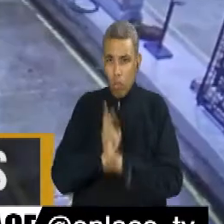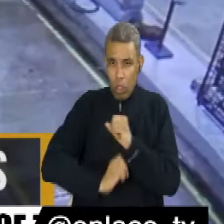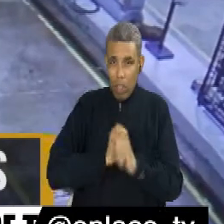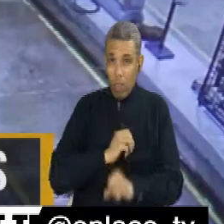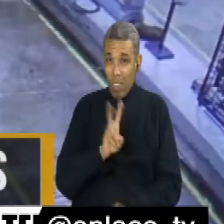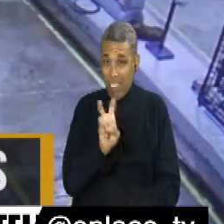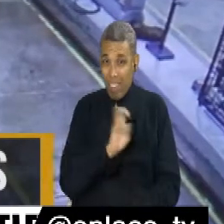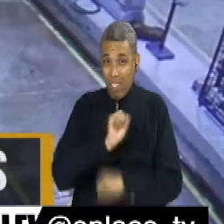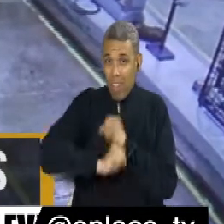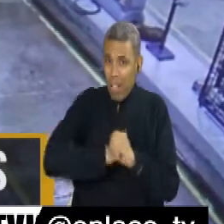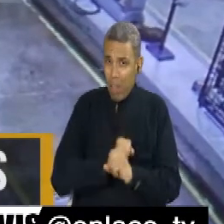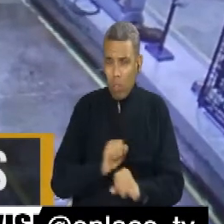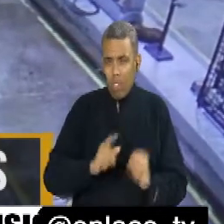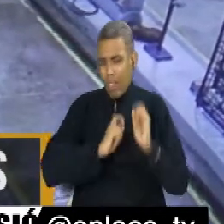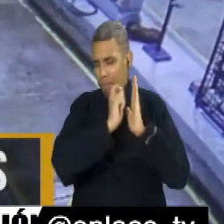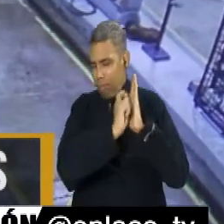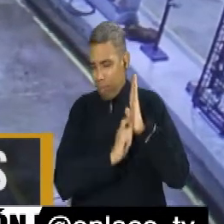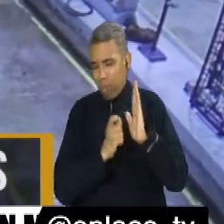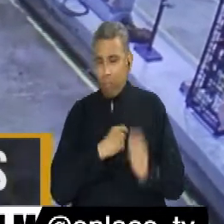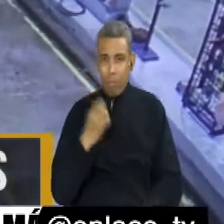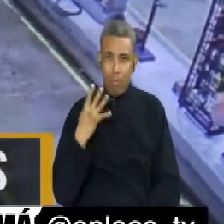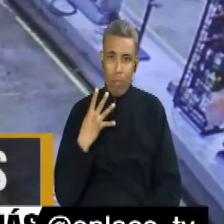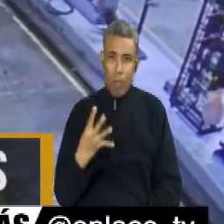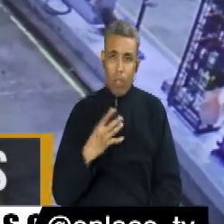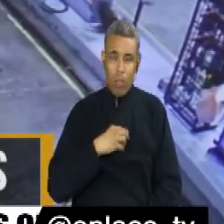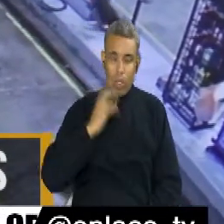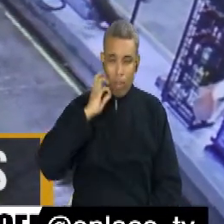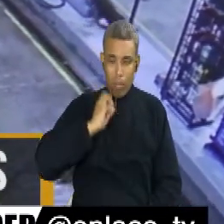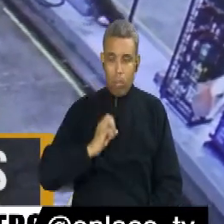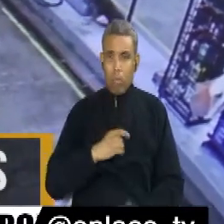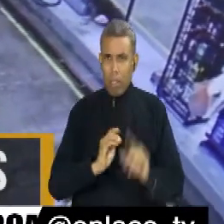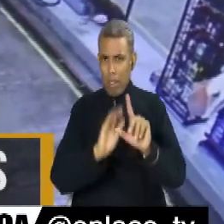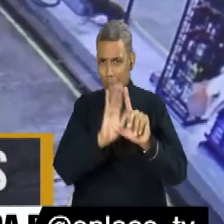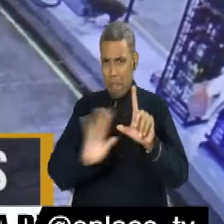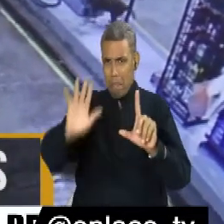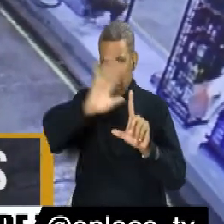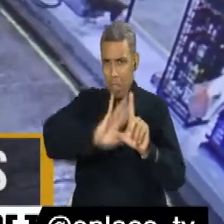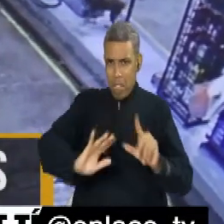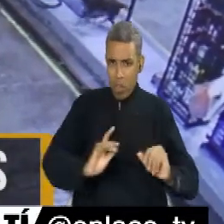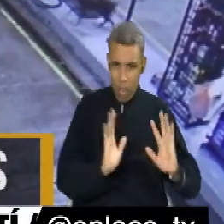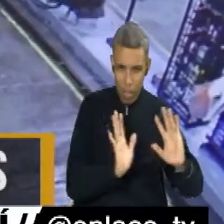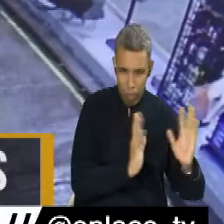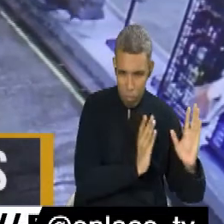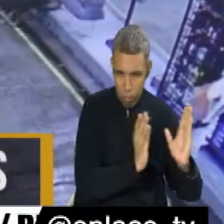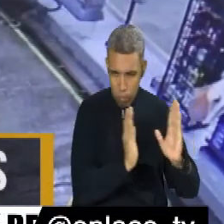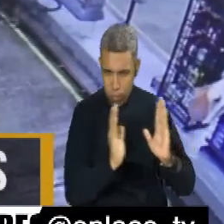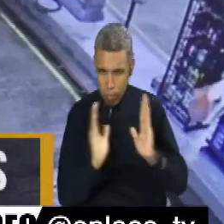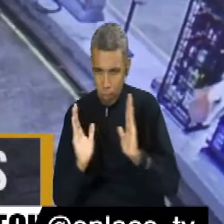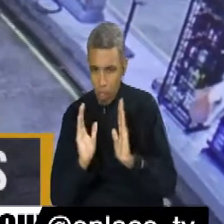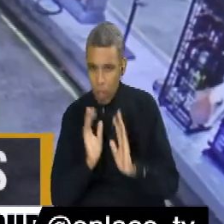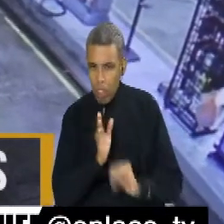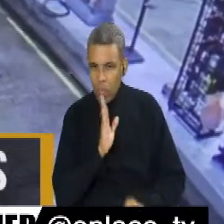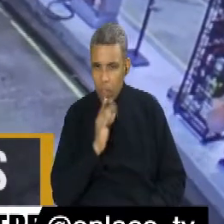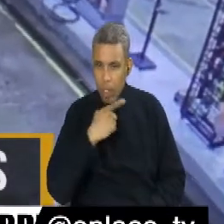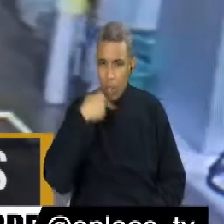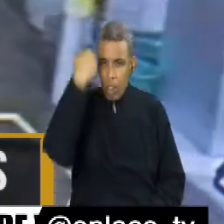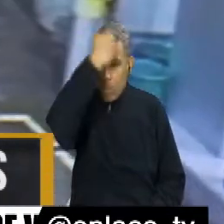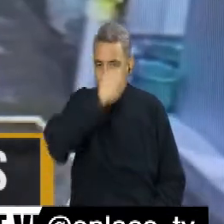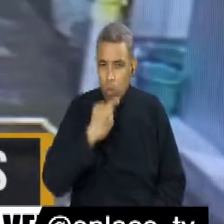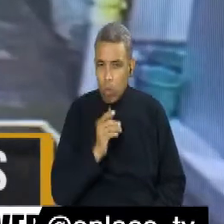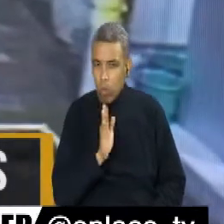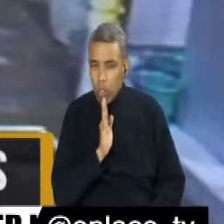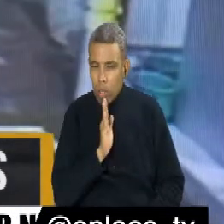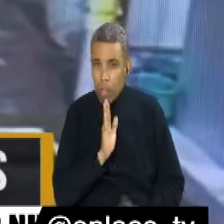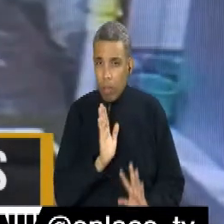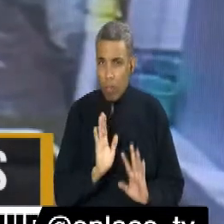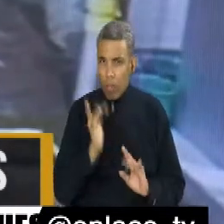cuatro atracos. Sí, tenemos la información con el video. No se aprecia exactamente la cara porque esta persona